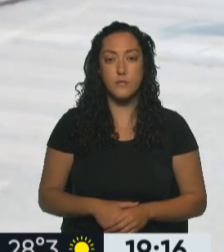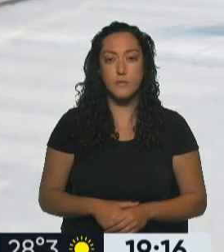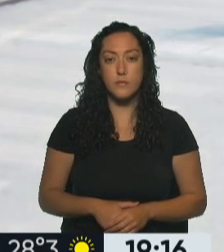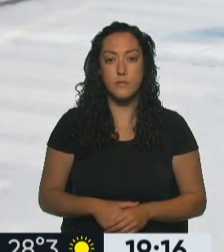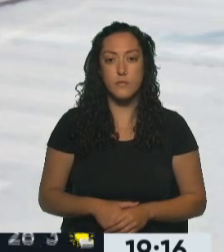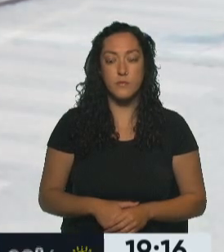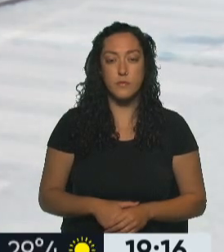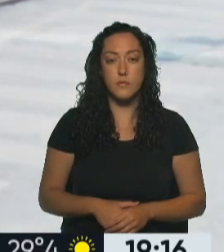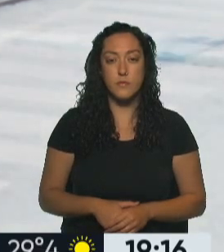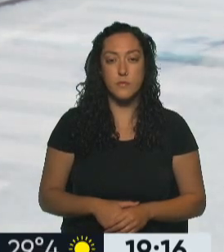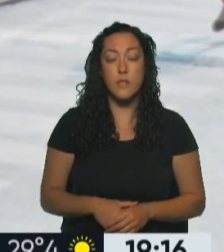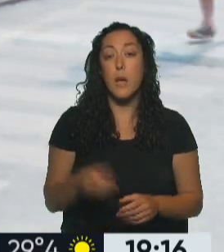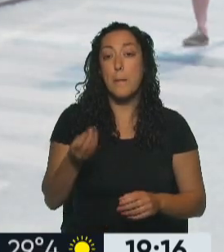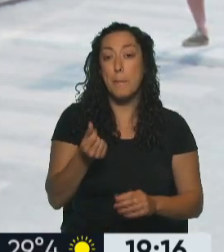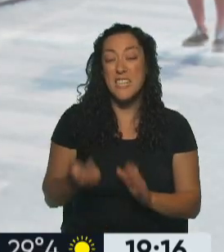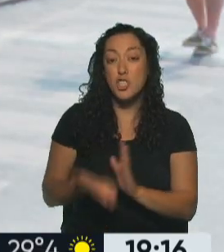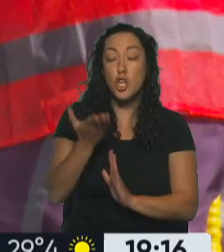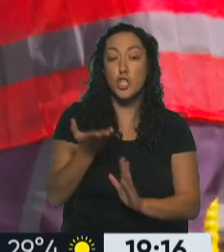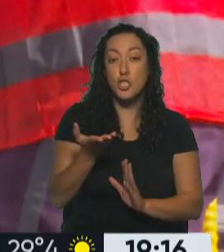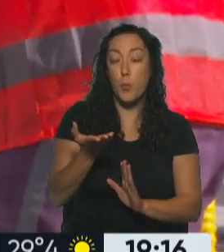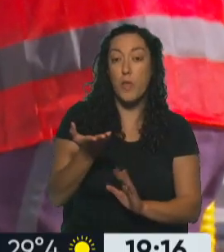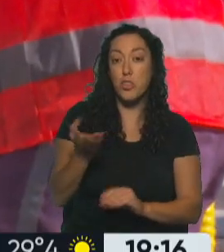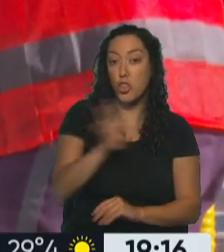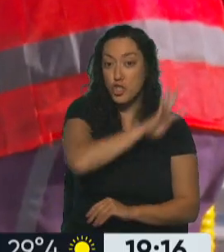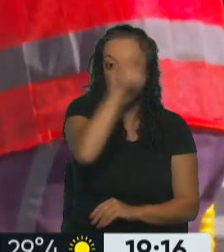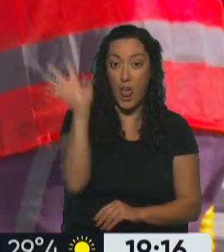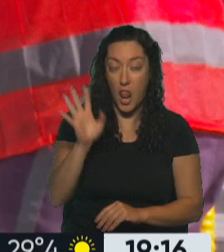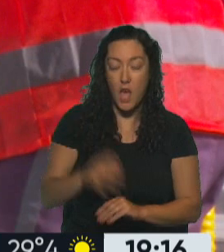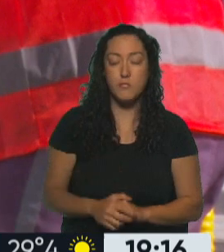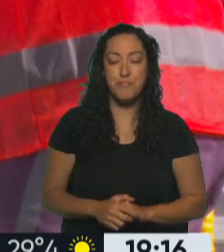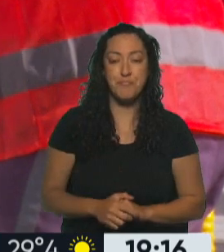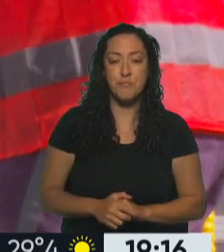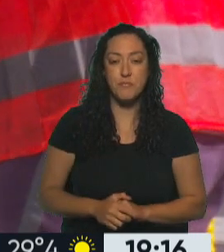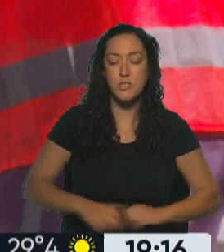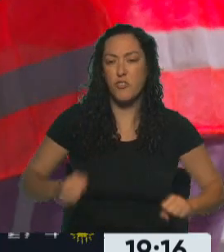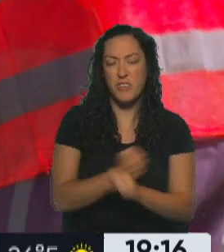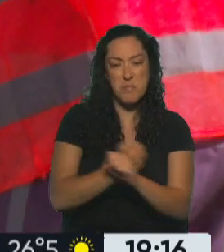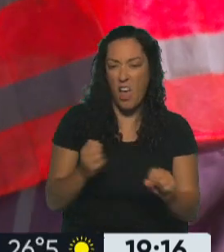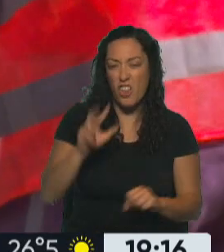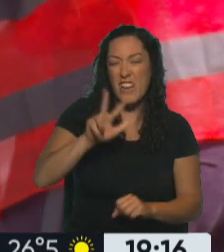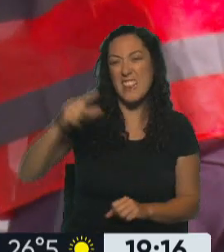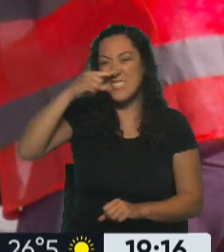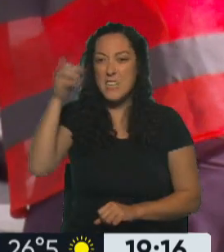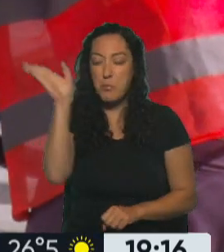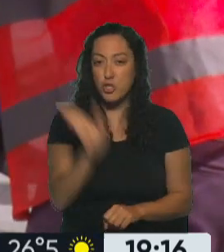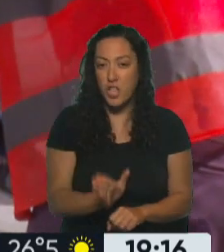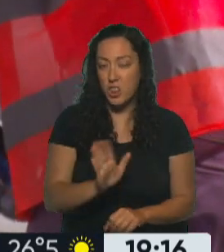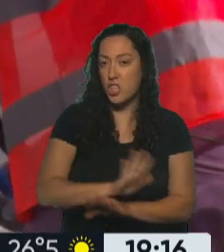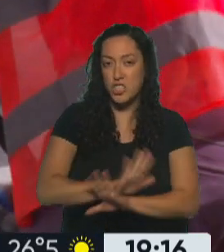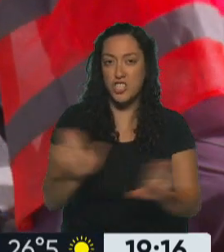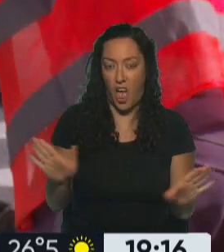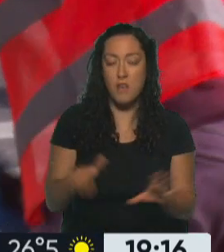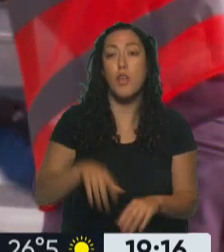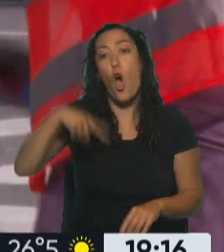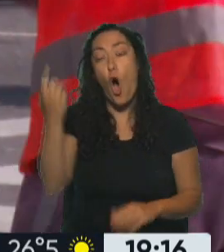Se produjo el aumento de precios de Shell. Ahí tenemos las imágenes. Ha confirmado una suba promedio del 37%. Ahora se espera que las